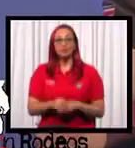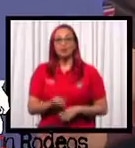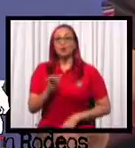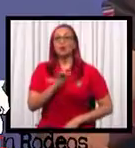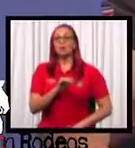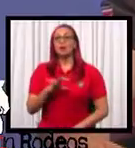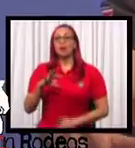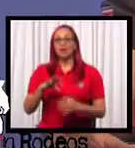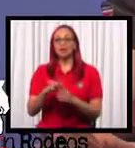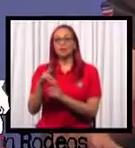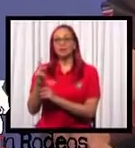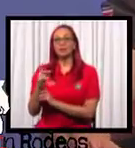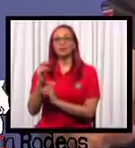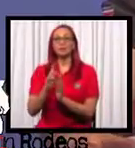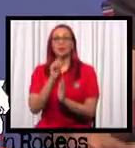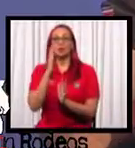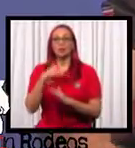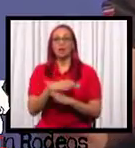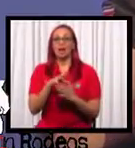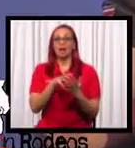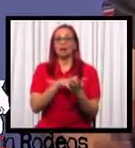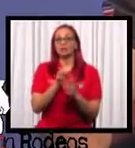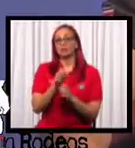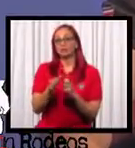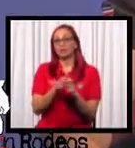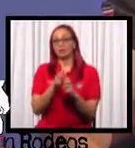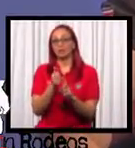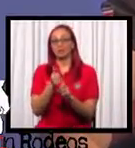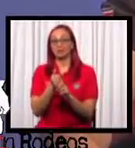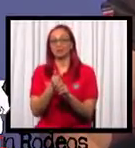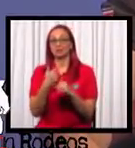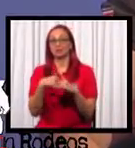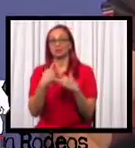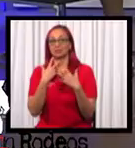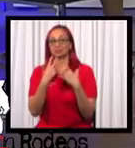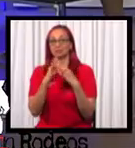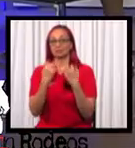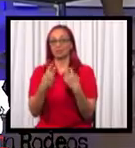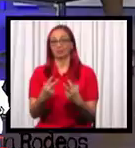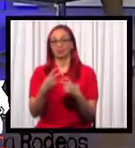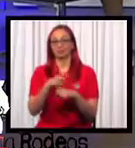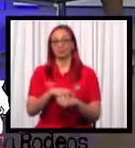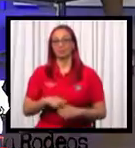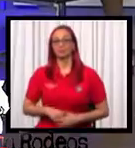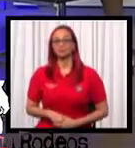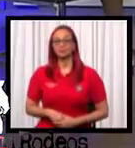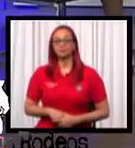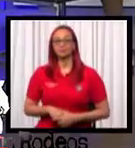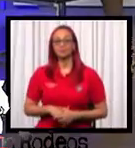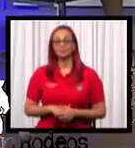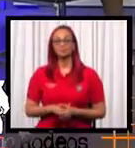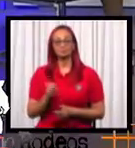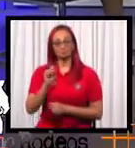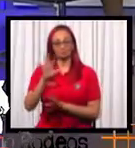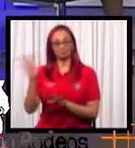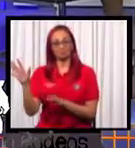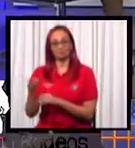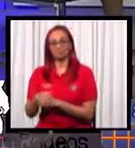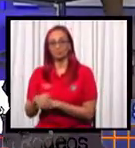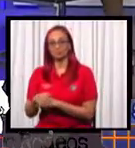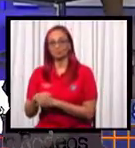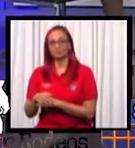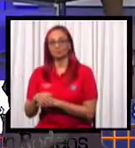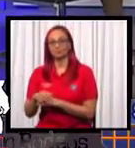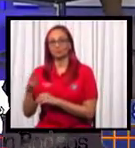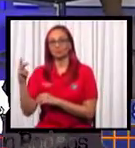Pacífico, el desabasto y la problemática del INSS que estamos viviendo en este momento, ¿no? Por supuesto que sí. Don Minor